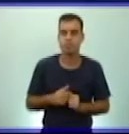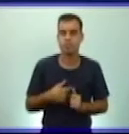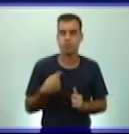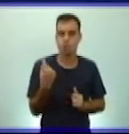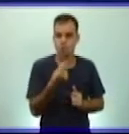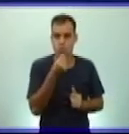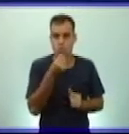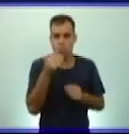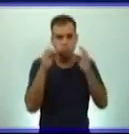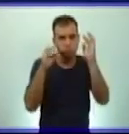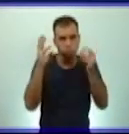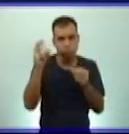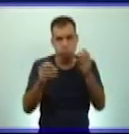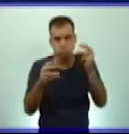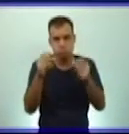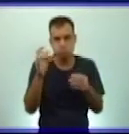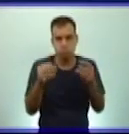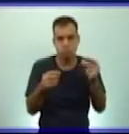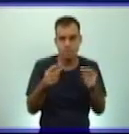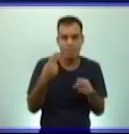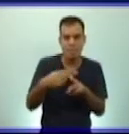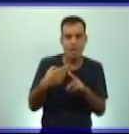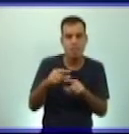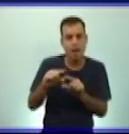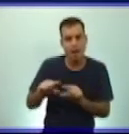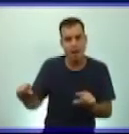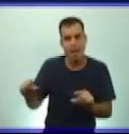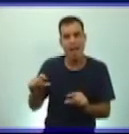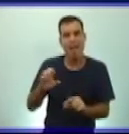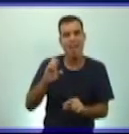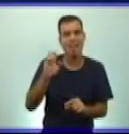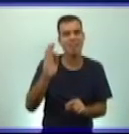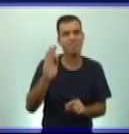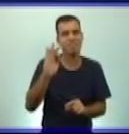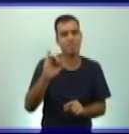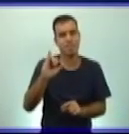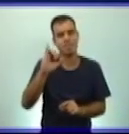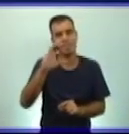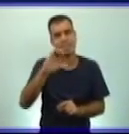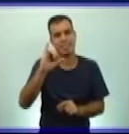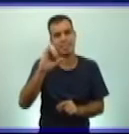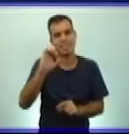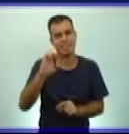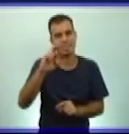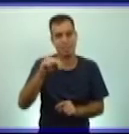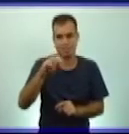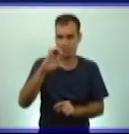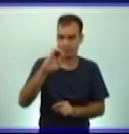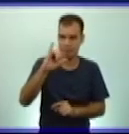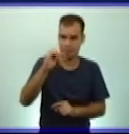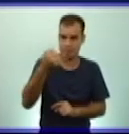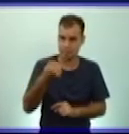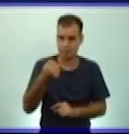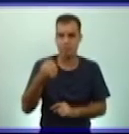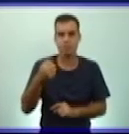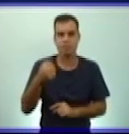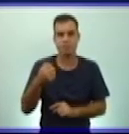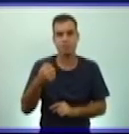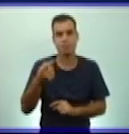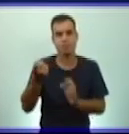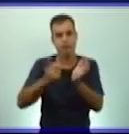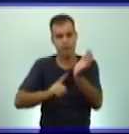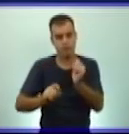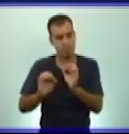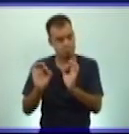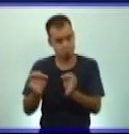la eficiencia energética. Vayan a la tabla 4.2 de la página 108, donde en